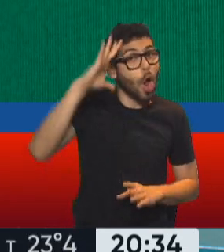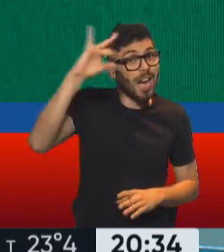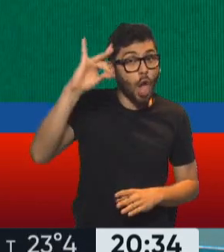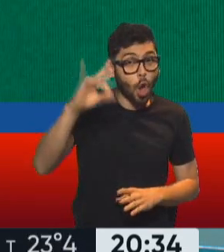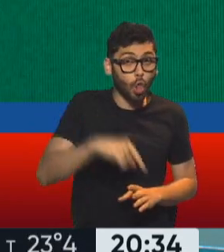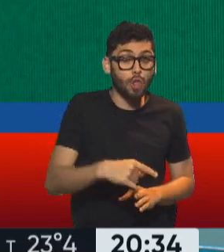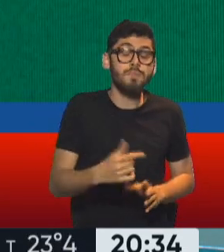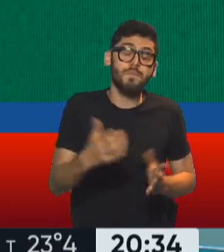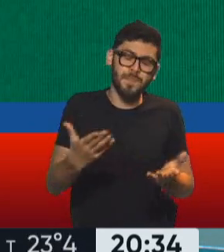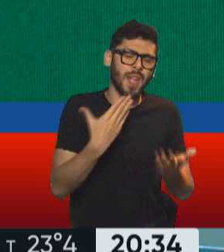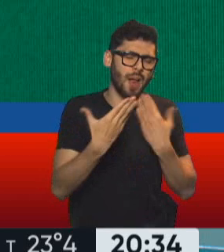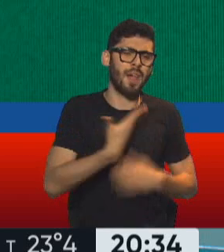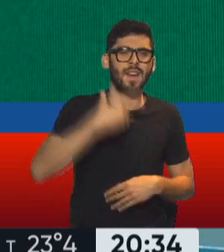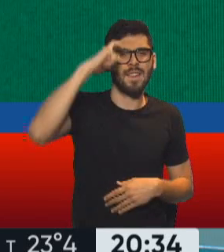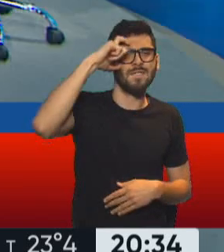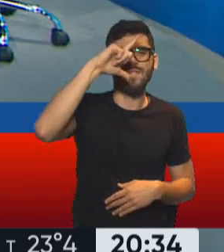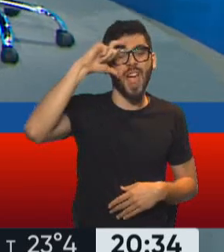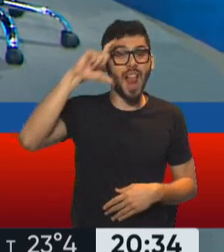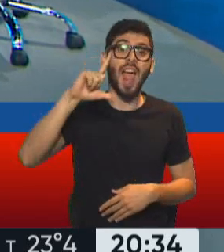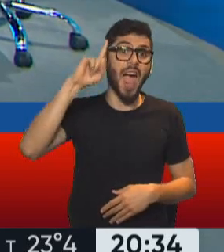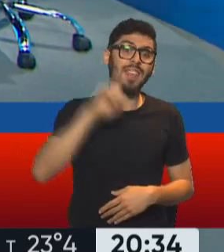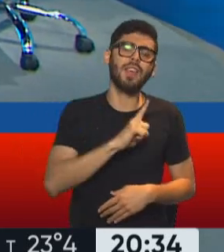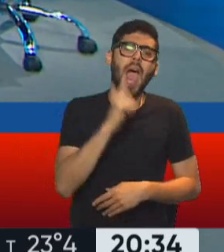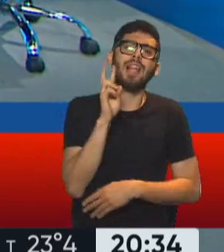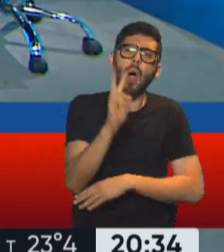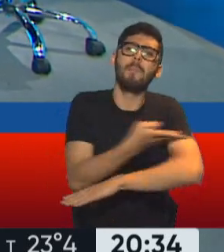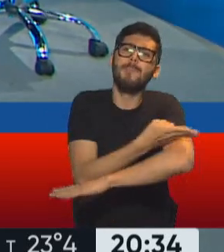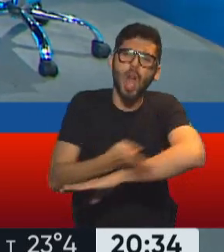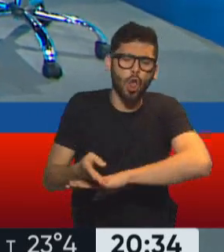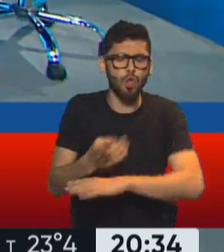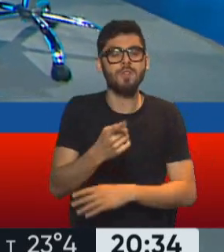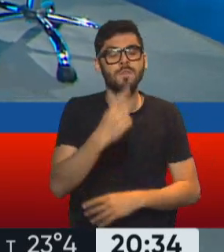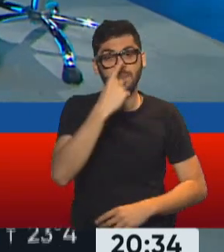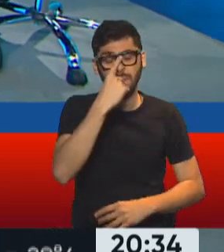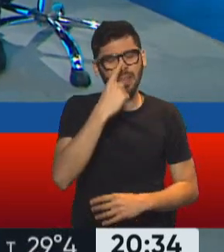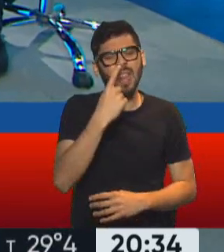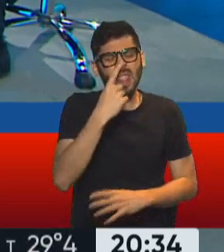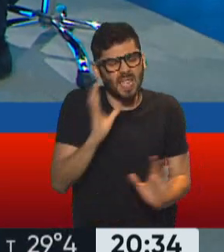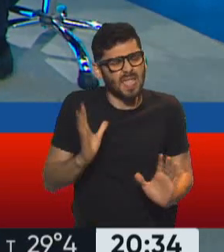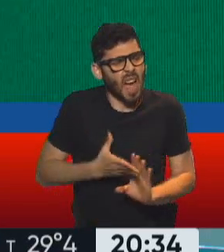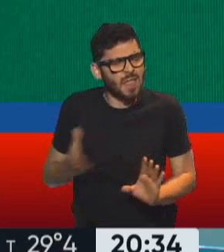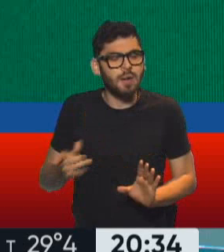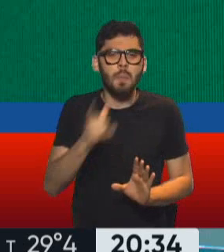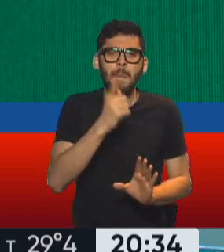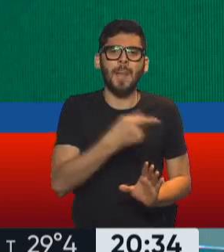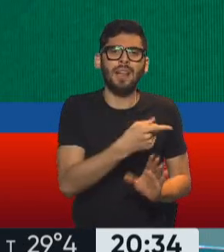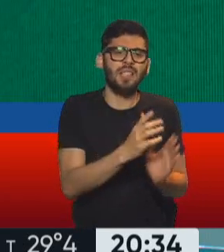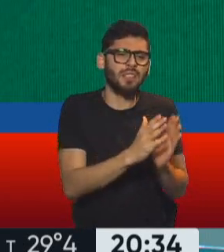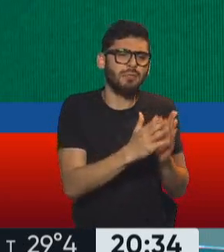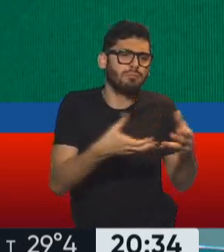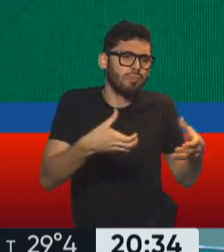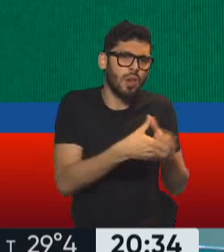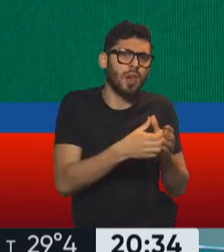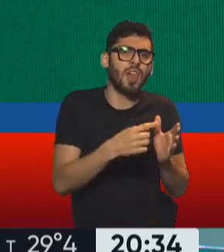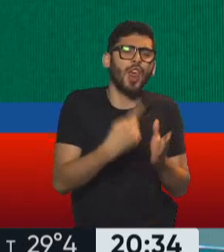abrir con Roberto Feletti, que estaba escuchando atentamente. Sí. Es interesante. Hay también como un libreto, me parece muy claro, ¿no? Esto de